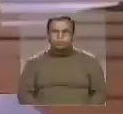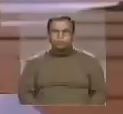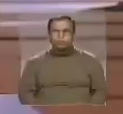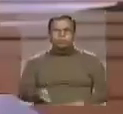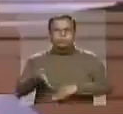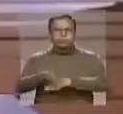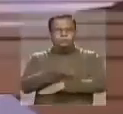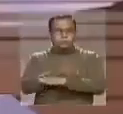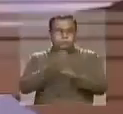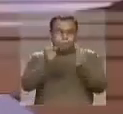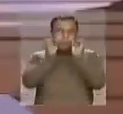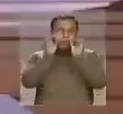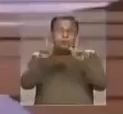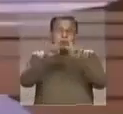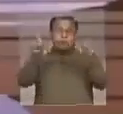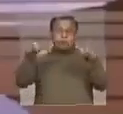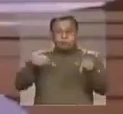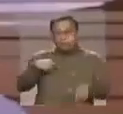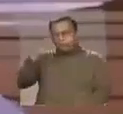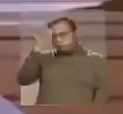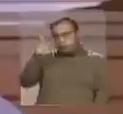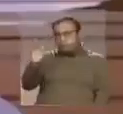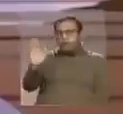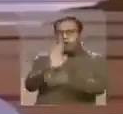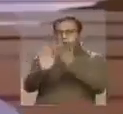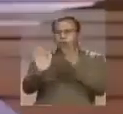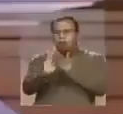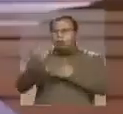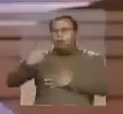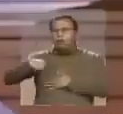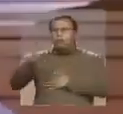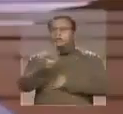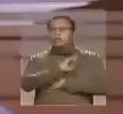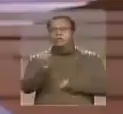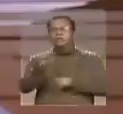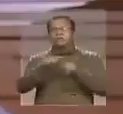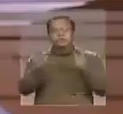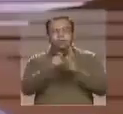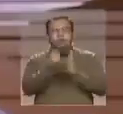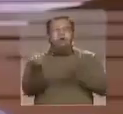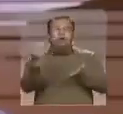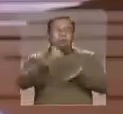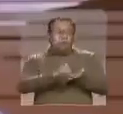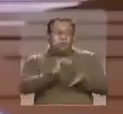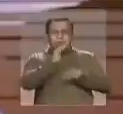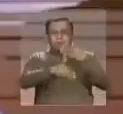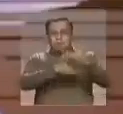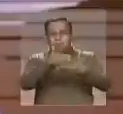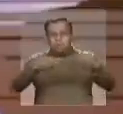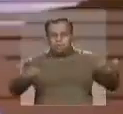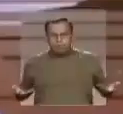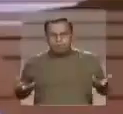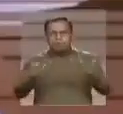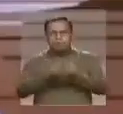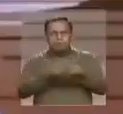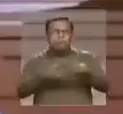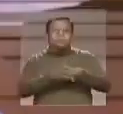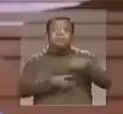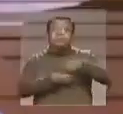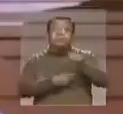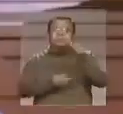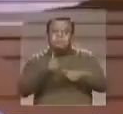cosa todavía más grave, no estoy diciendo que lo que acaba de mencionar no sea grave, sino la revictimización de los grupos violentos. ¿A qué me